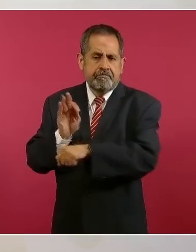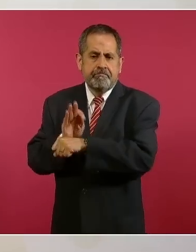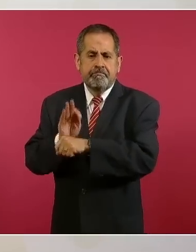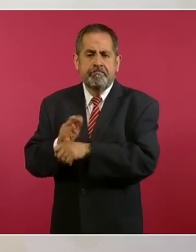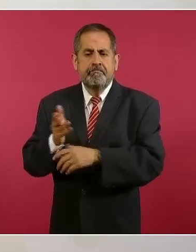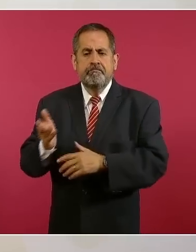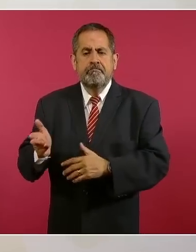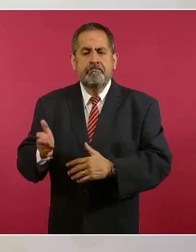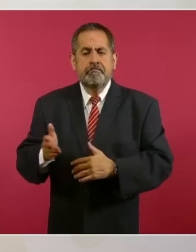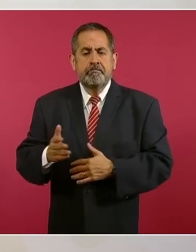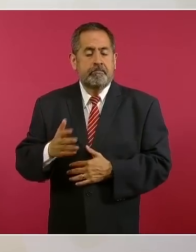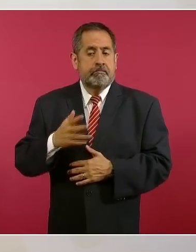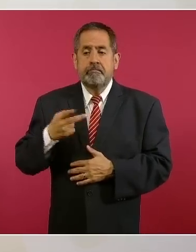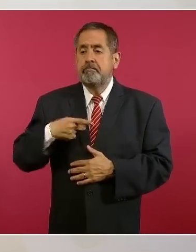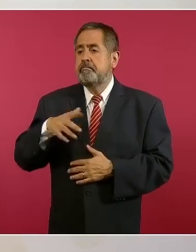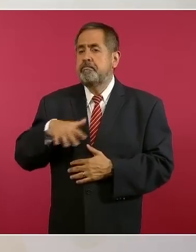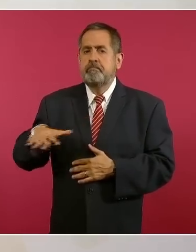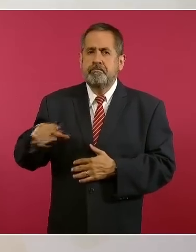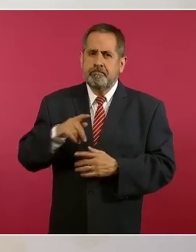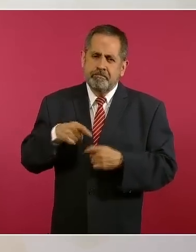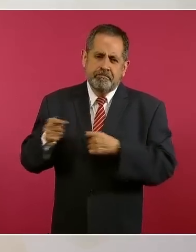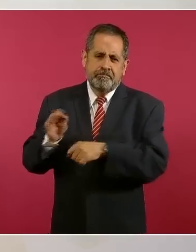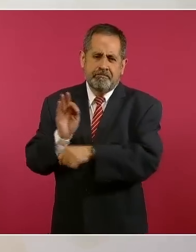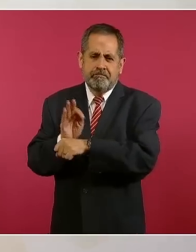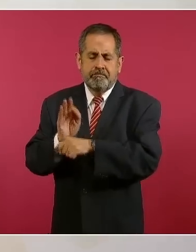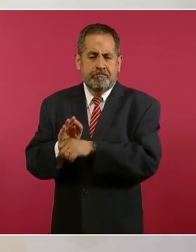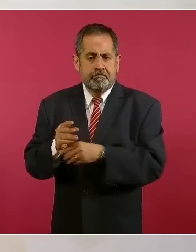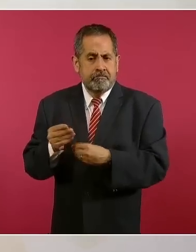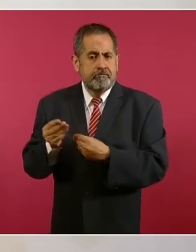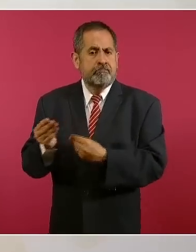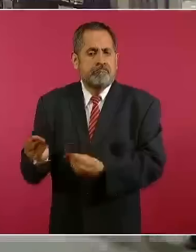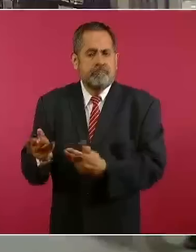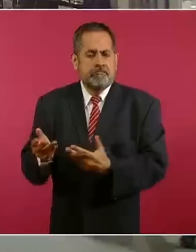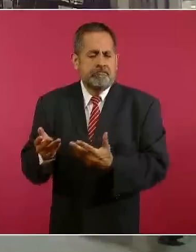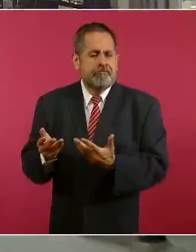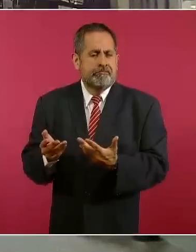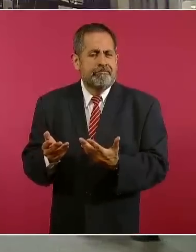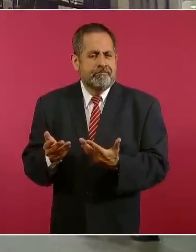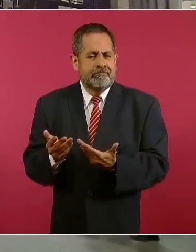nuestro pueblo merece todo. Entonces ellos